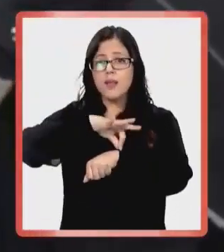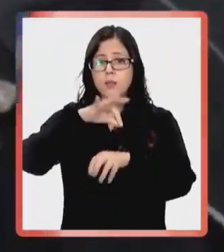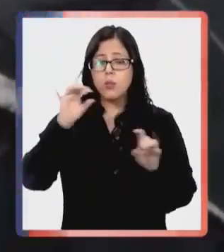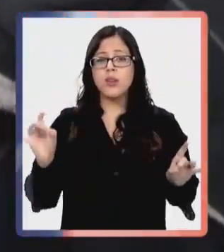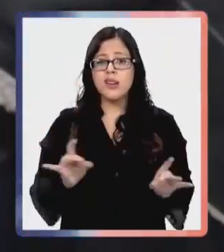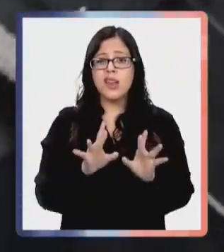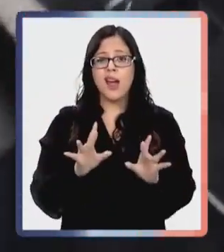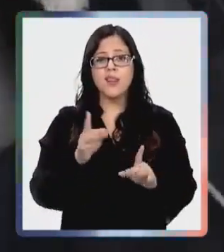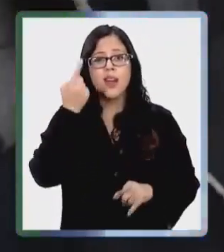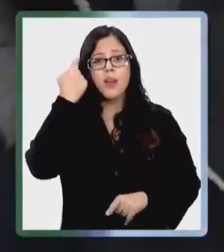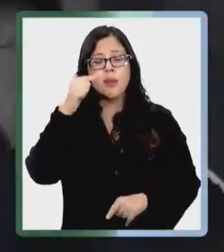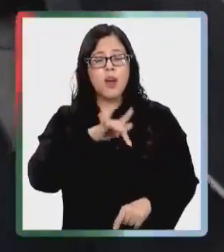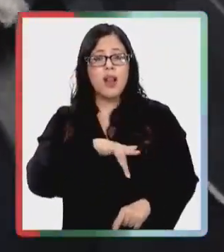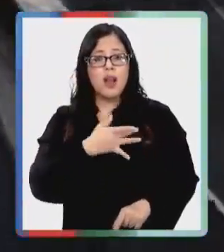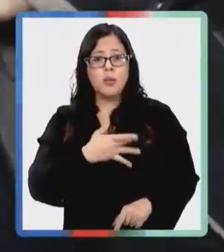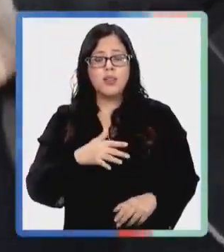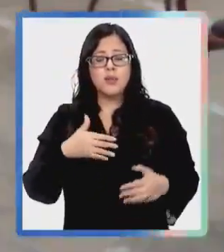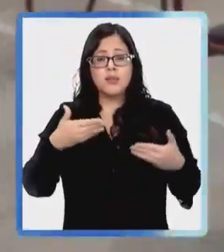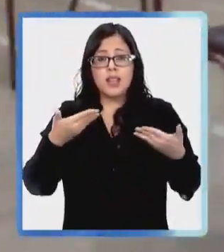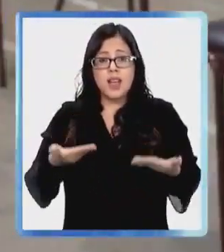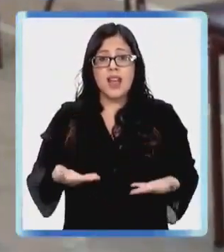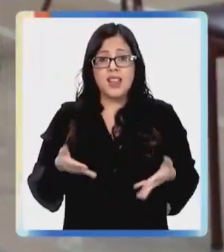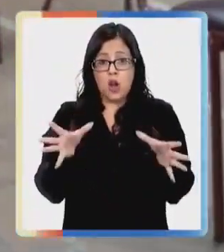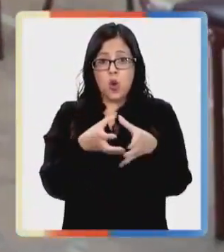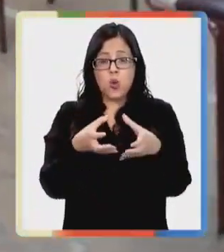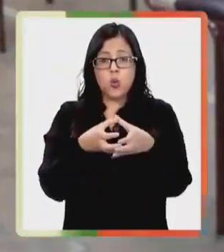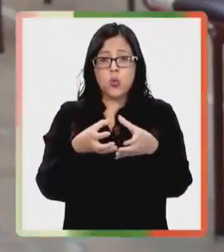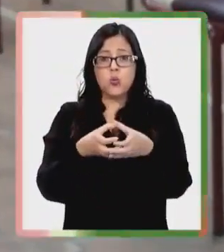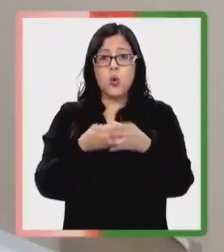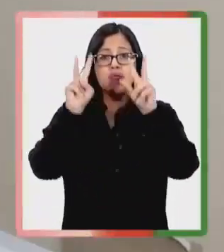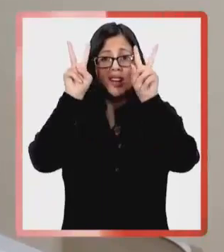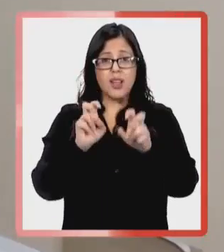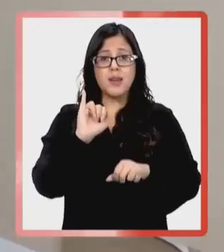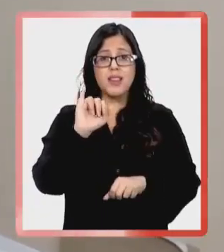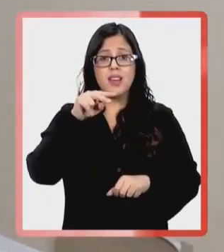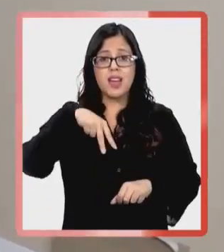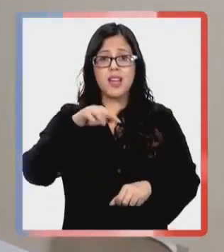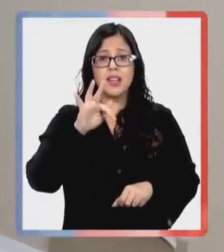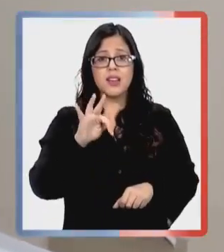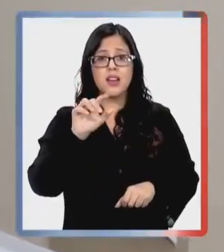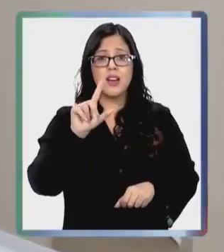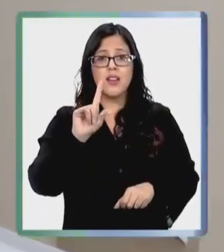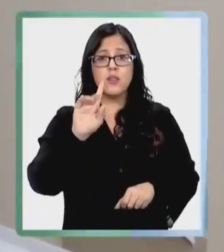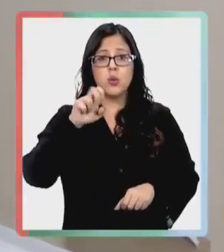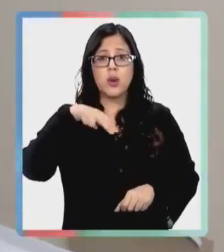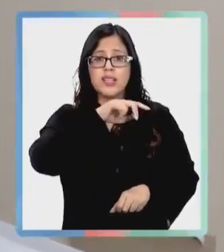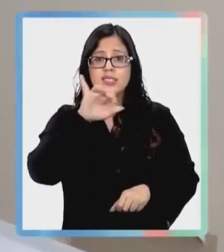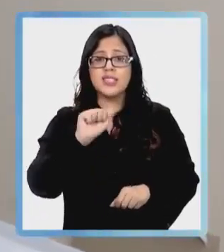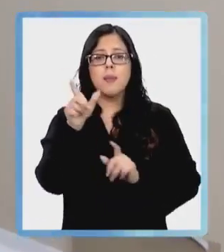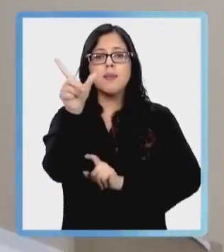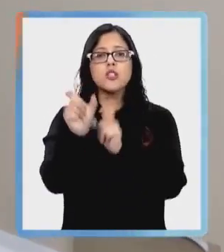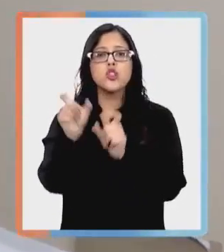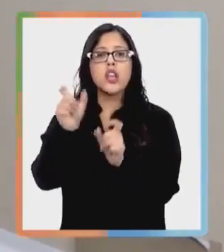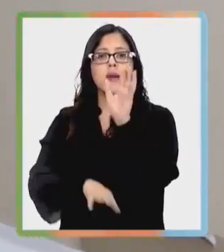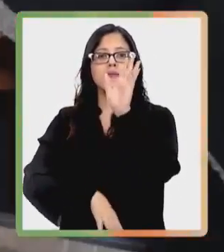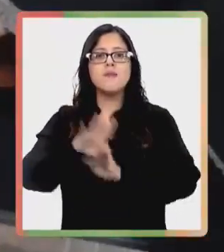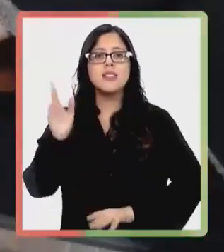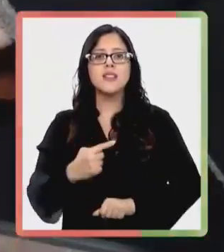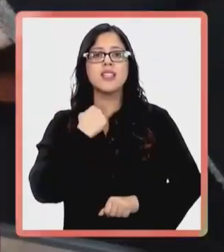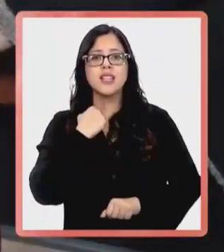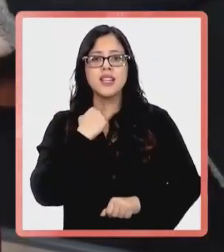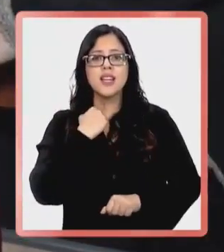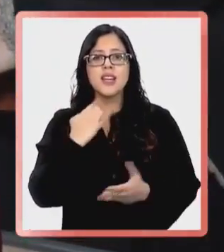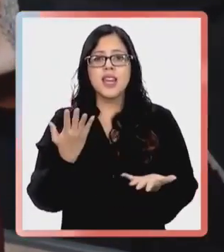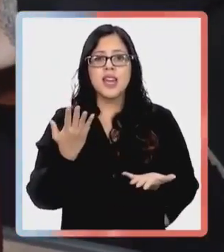enfermarse gravemente. Y desgraciadamente, en este grupo, en la influenza, los más afectados son los adultos mayores, así